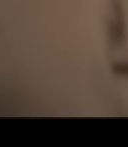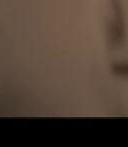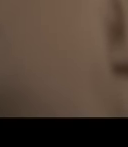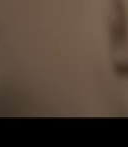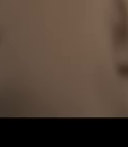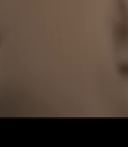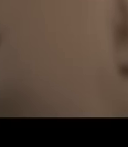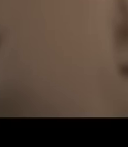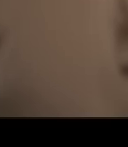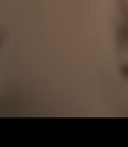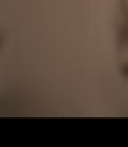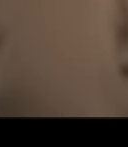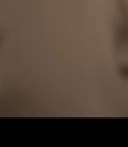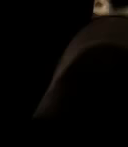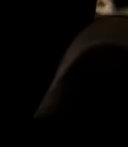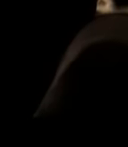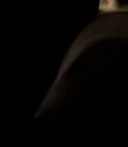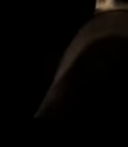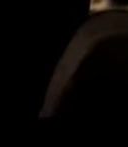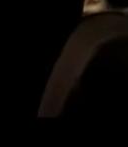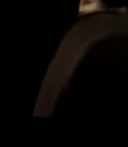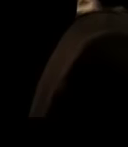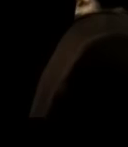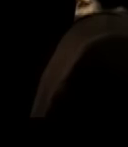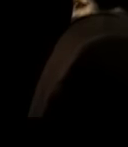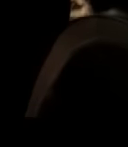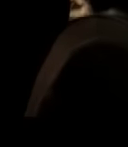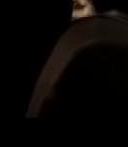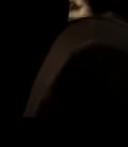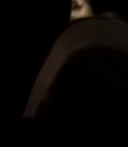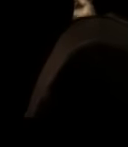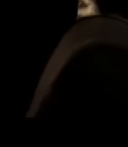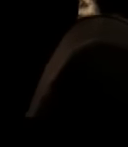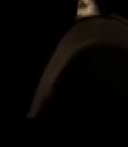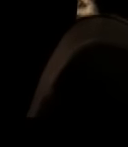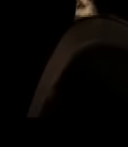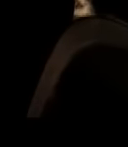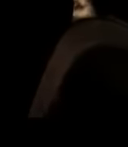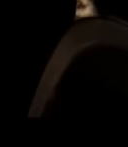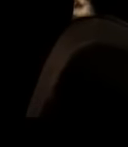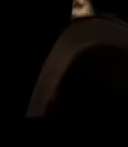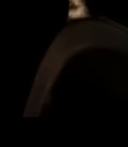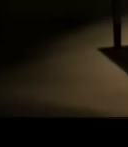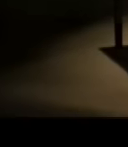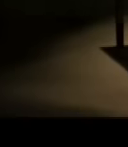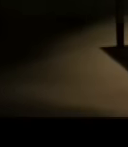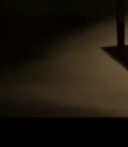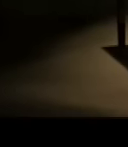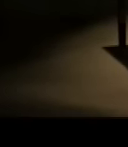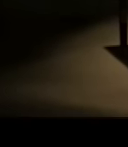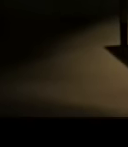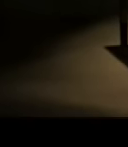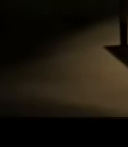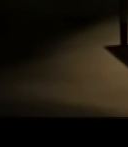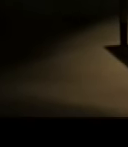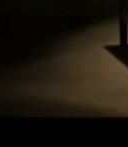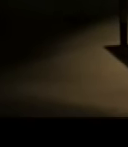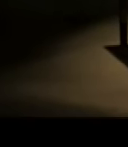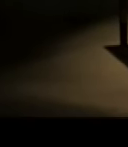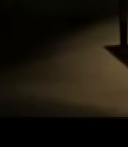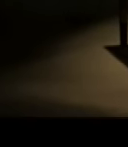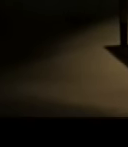termina. No sabemos que sin querer aportamos desde ese momento a su parte musical. ¿Qué